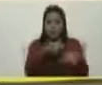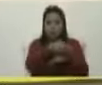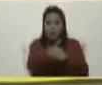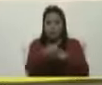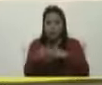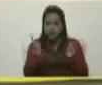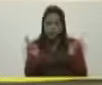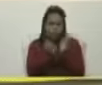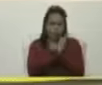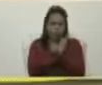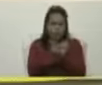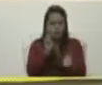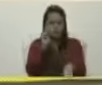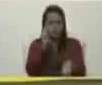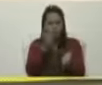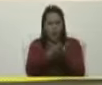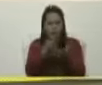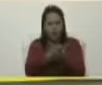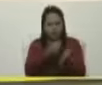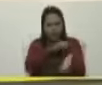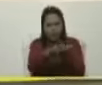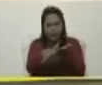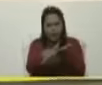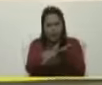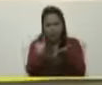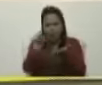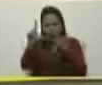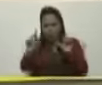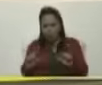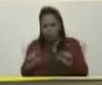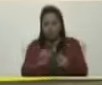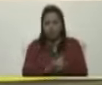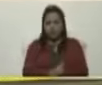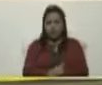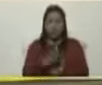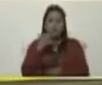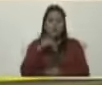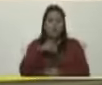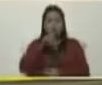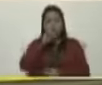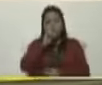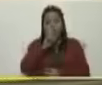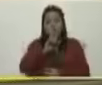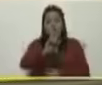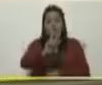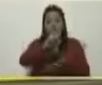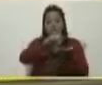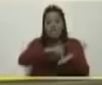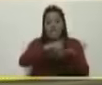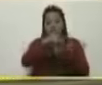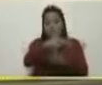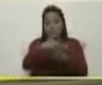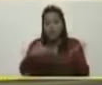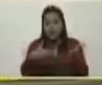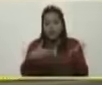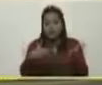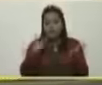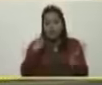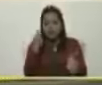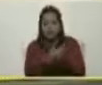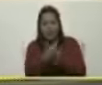parte subsidiada, a precio y costo. Por ejemplo, un pollo me sale producirlo 2,5 kilos y me sale